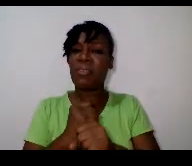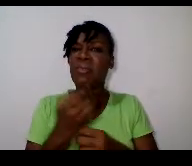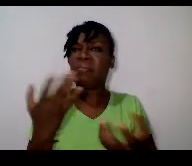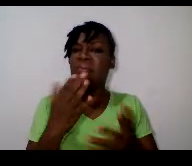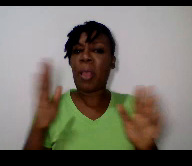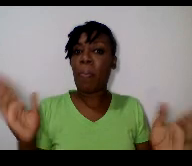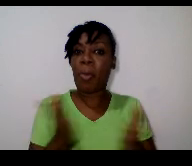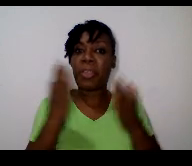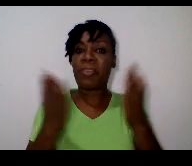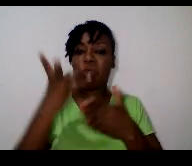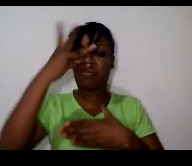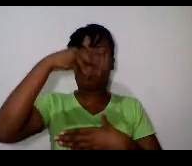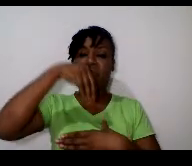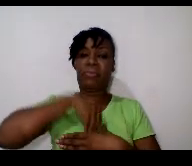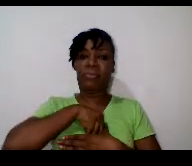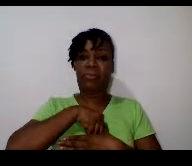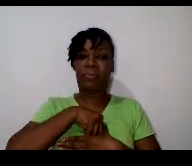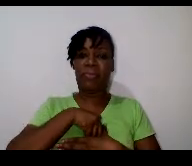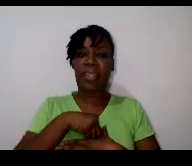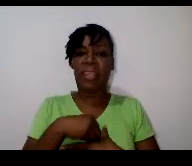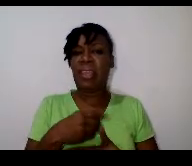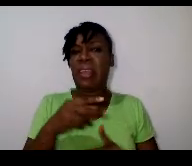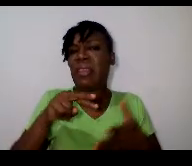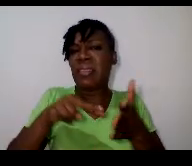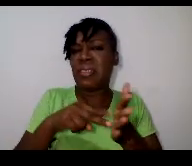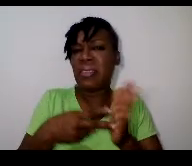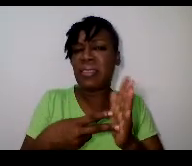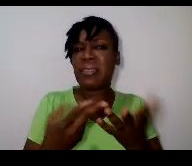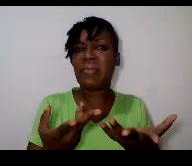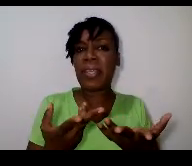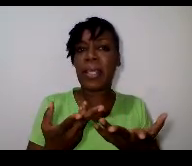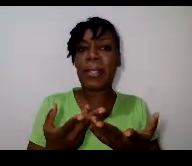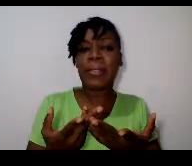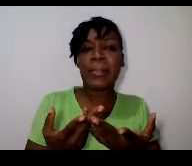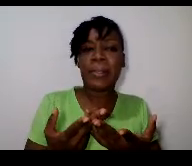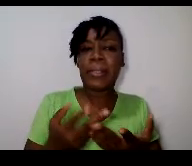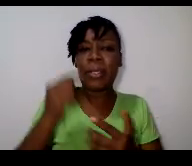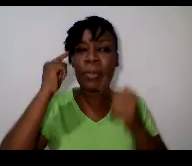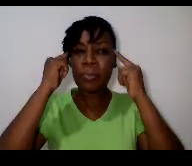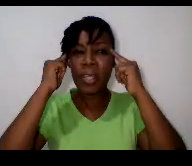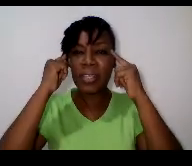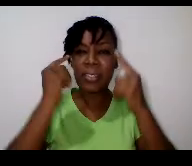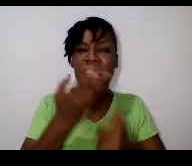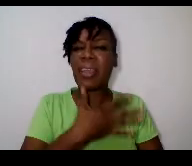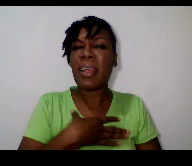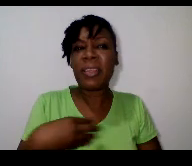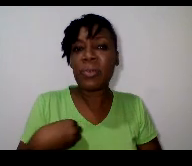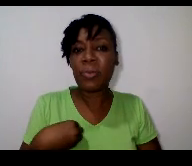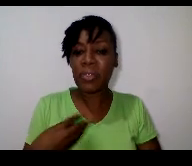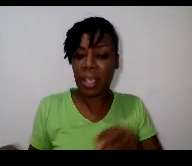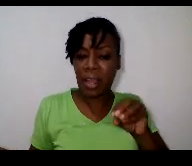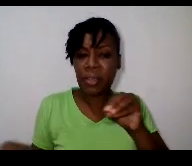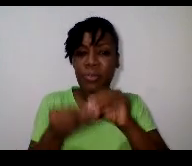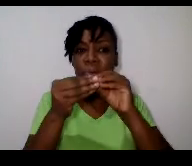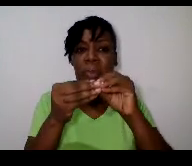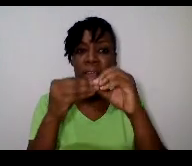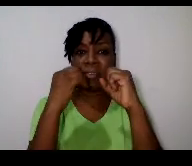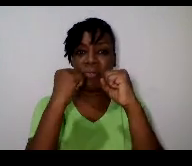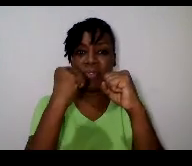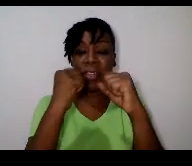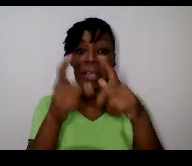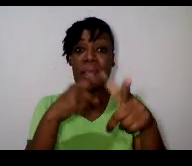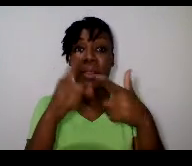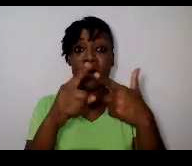Es cuando ellos definen qué les gusta, qué les apasiona, qué es bueno, qué les suma en esa energía. Y para lograr eso, todas